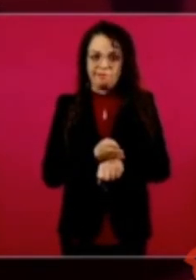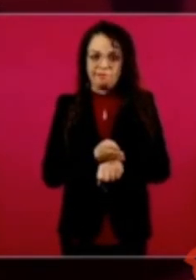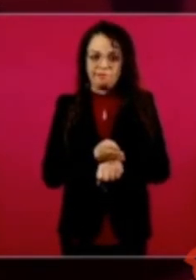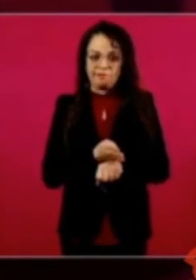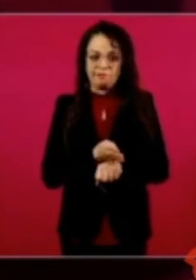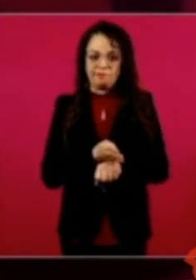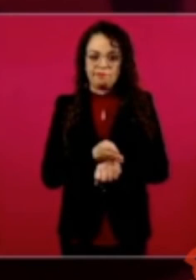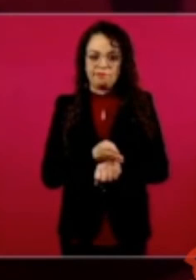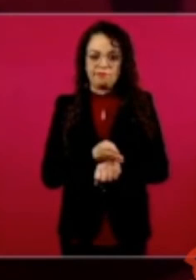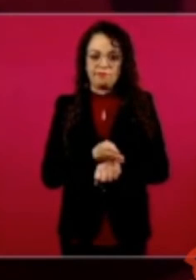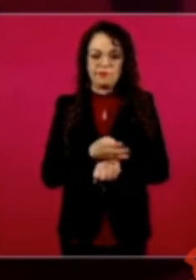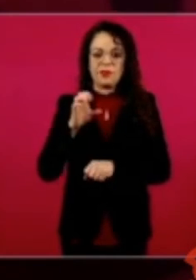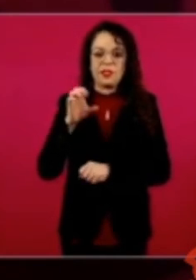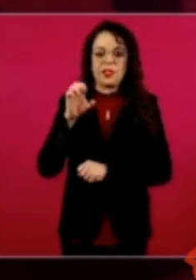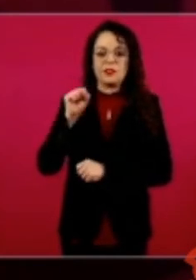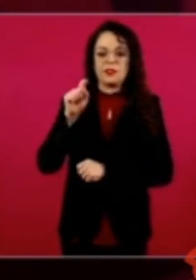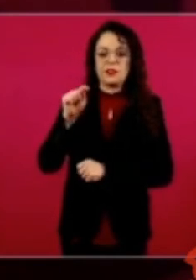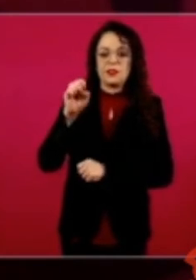Esteban Vaca Calderón